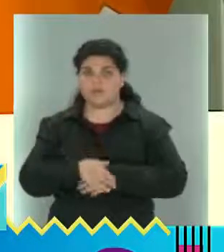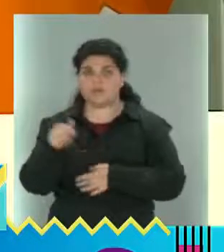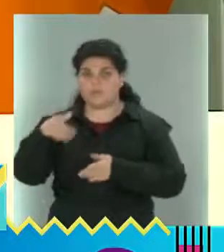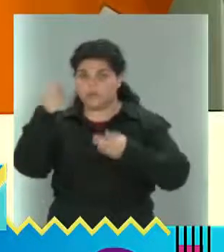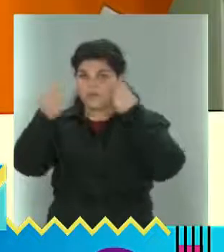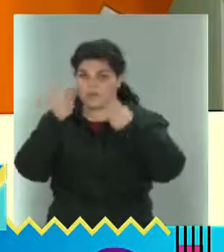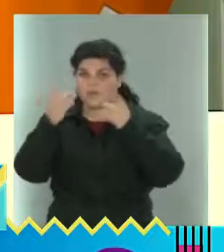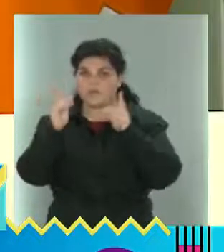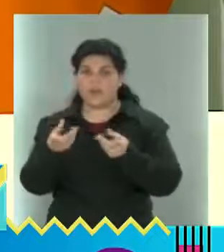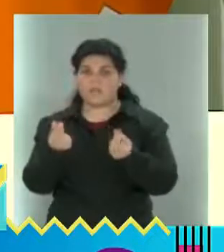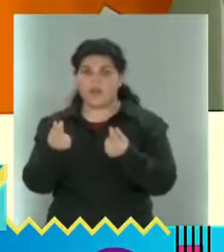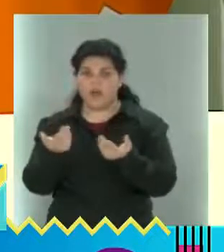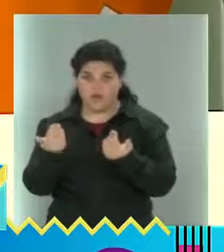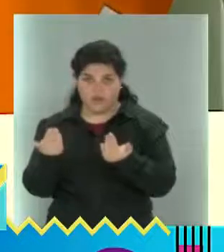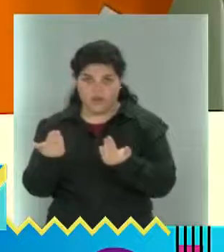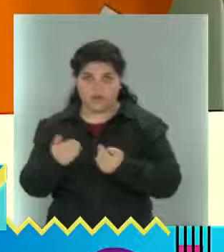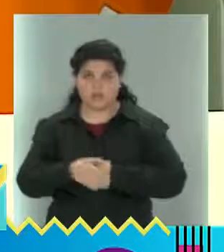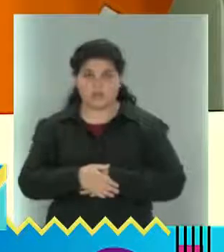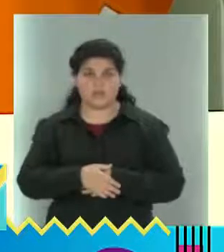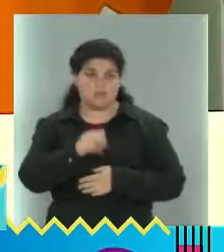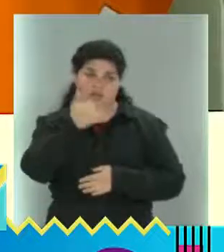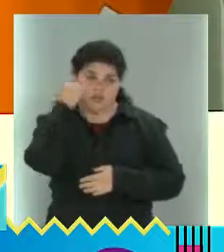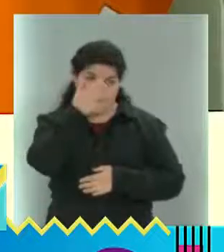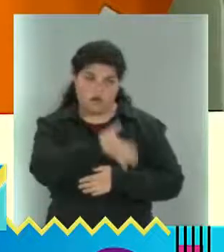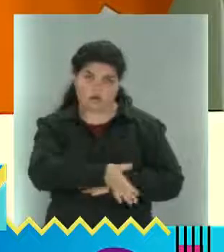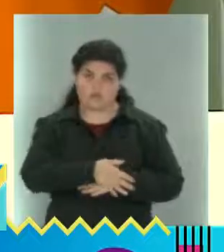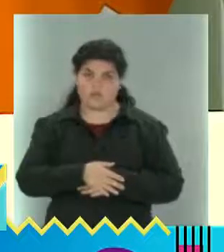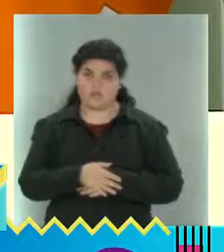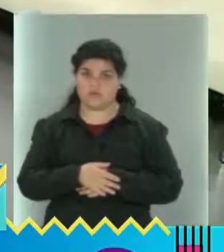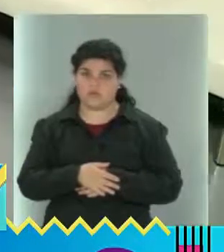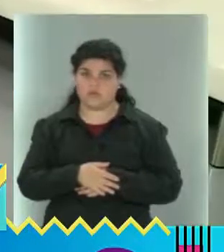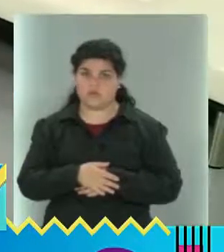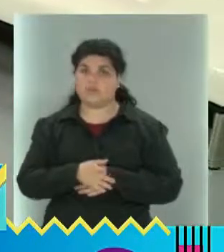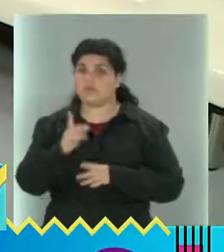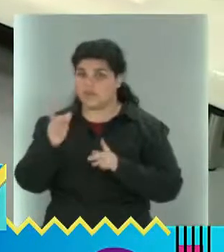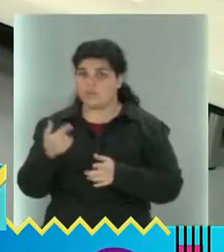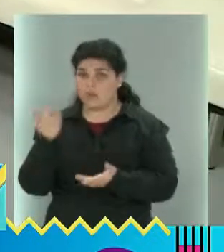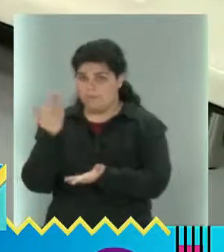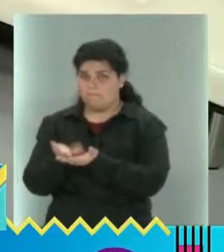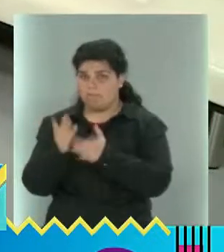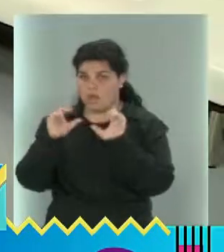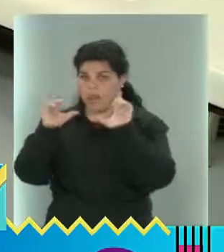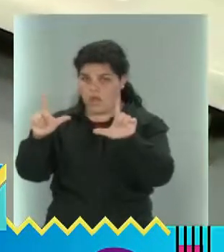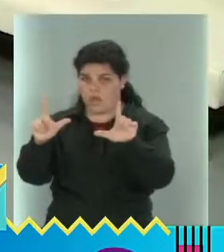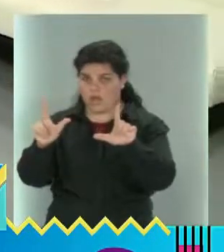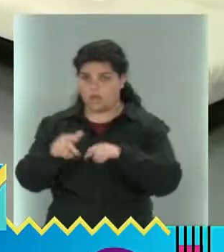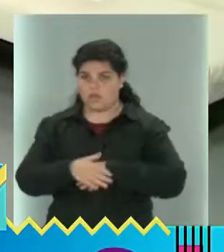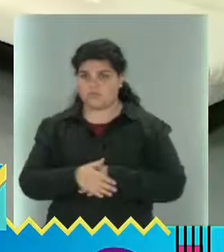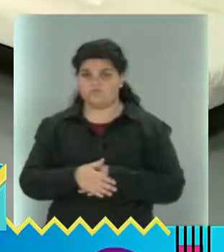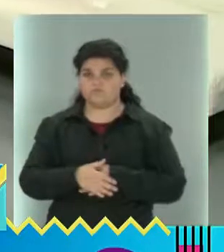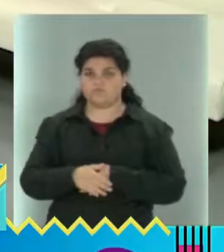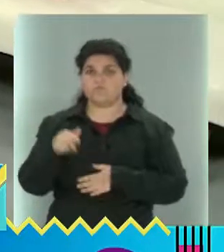es el déficit fiscal. Sí, gravísimo. ¿No cree que, yo también pedí una placa que pasara, no cree que al